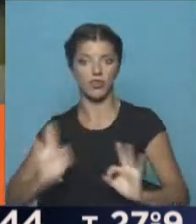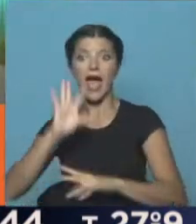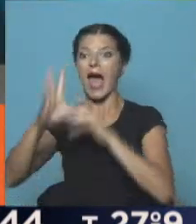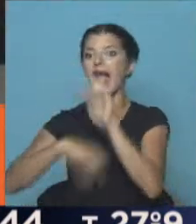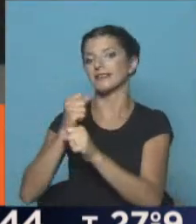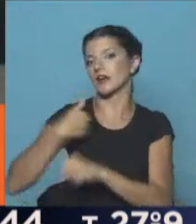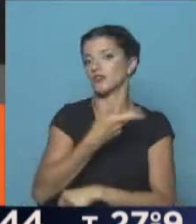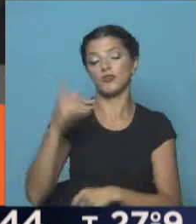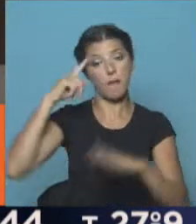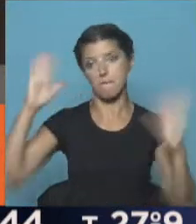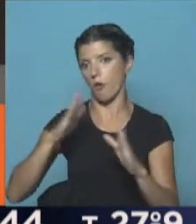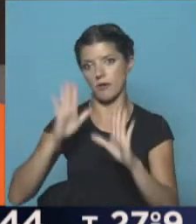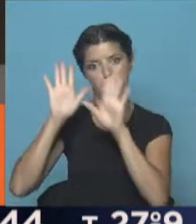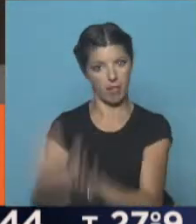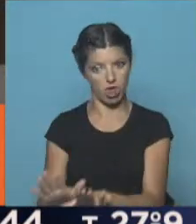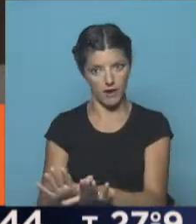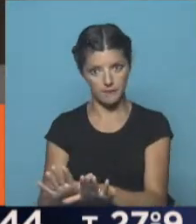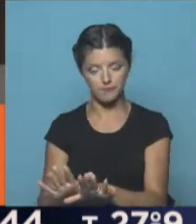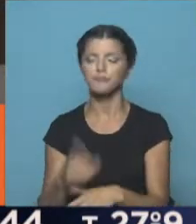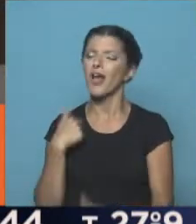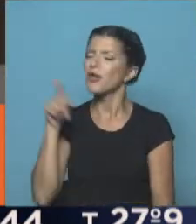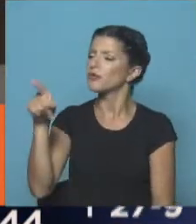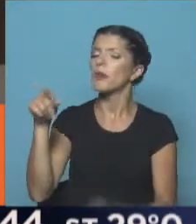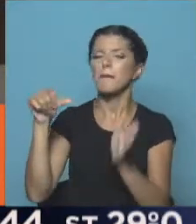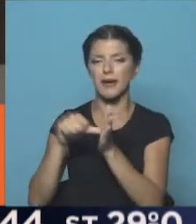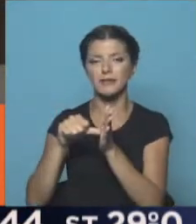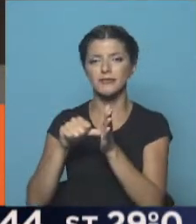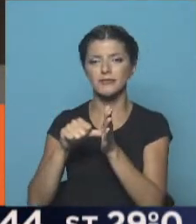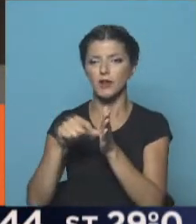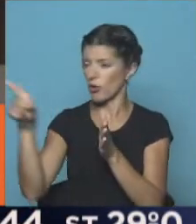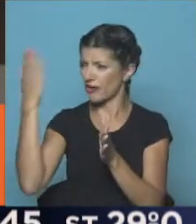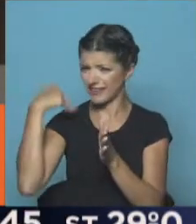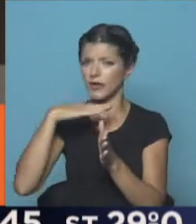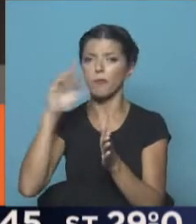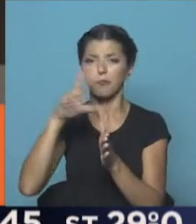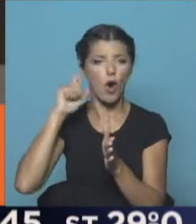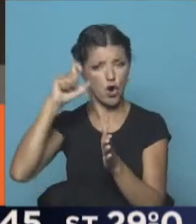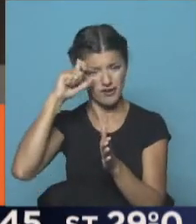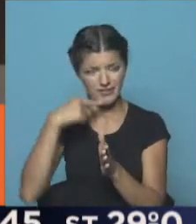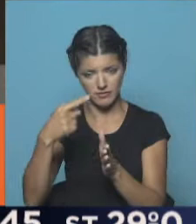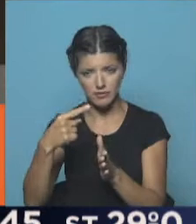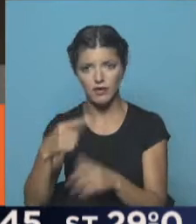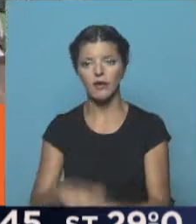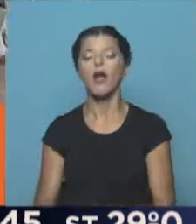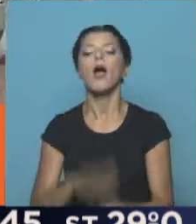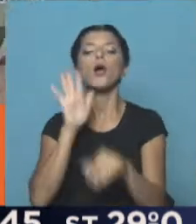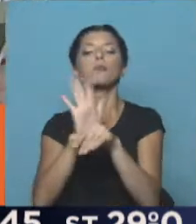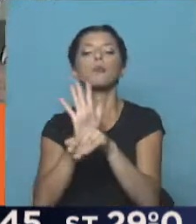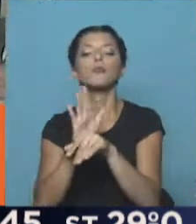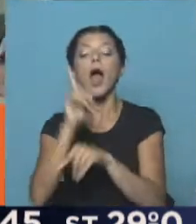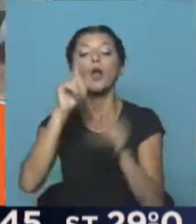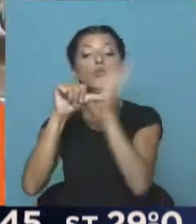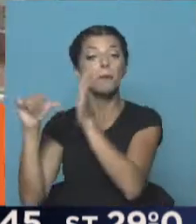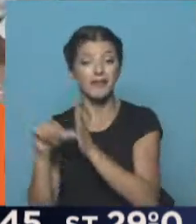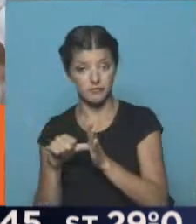impide ahora lo que yo veo en romañá articulando un poco con lo que decía jorge me parece interesante es este estatus medio intermedio o intermedio que tienen algunos países